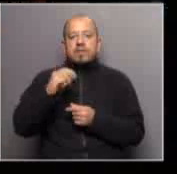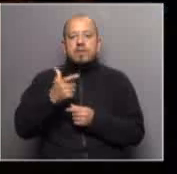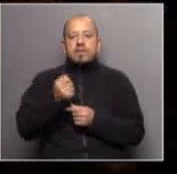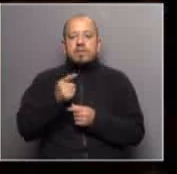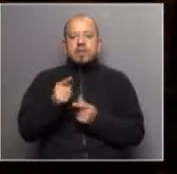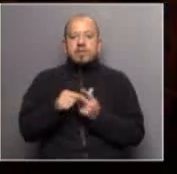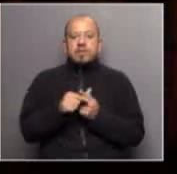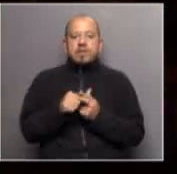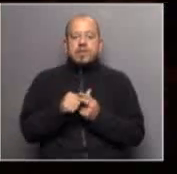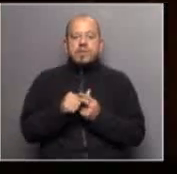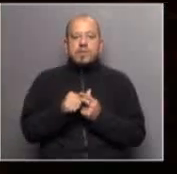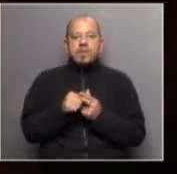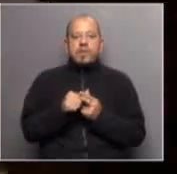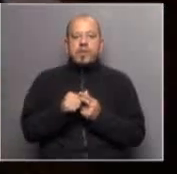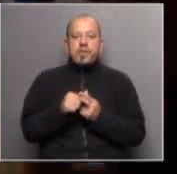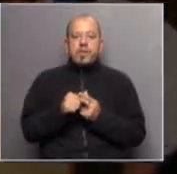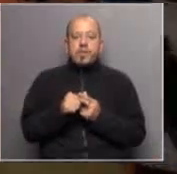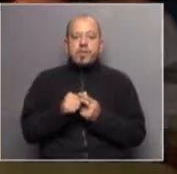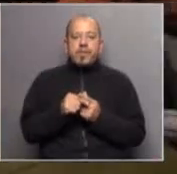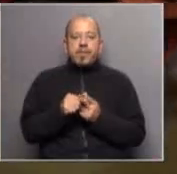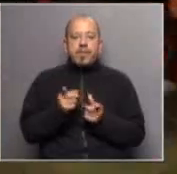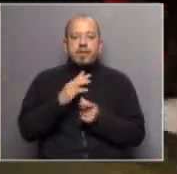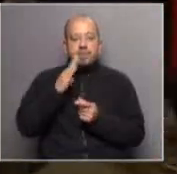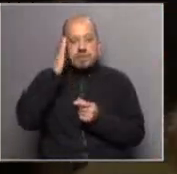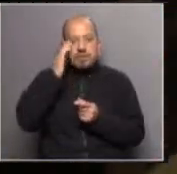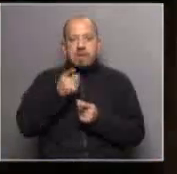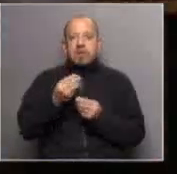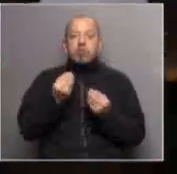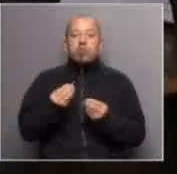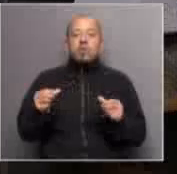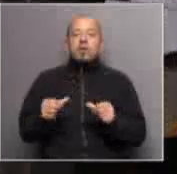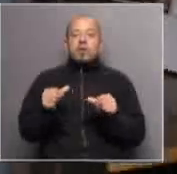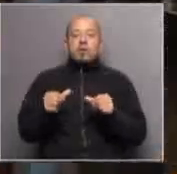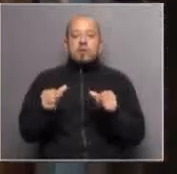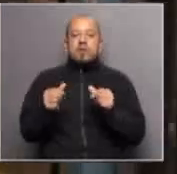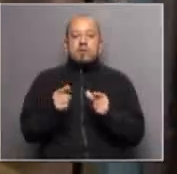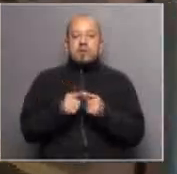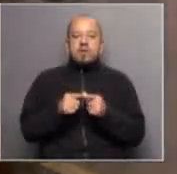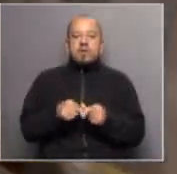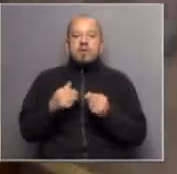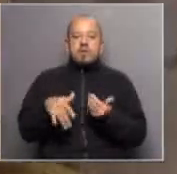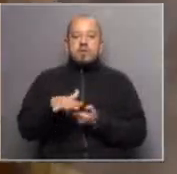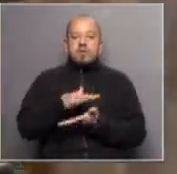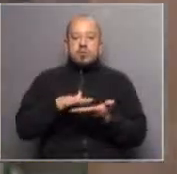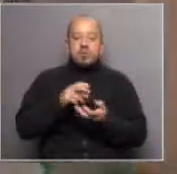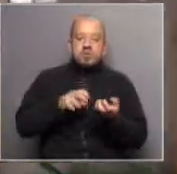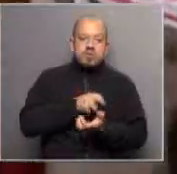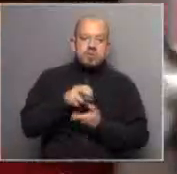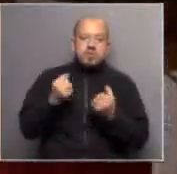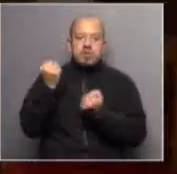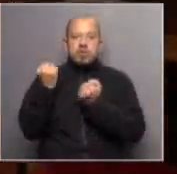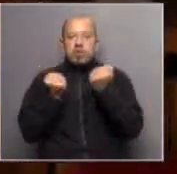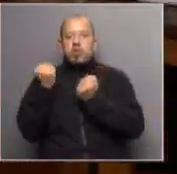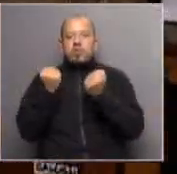gusta hacer en los boliches últimamente, y saber cómo la vienen llevando con, bueno, esta situación de crisis económica, sanitaria,